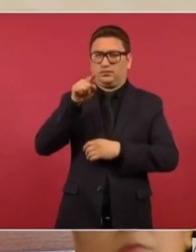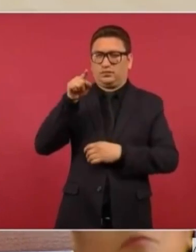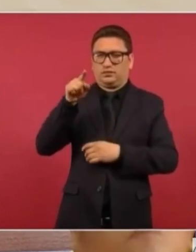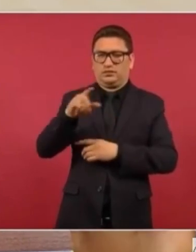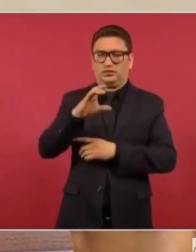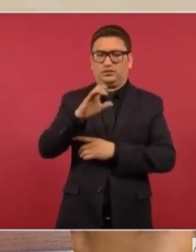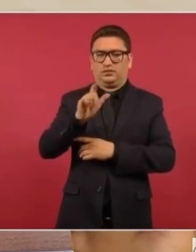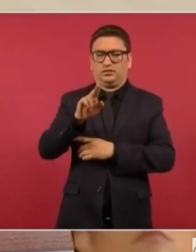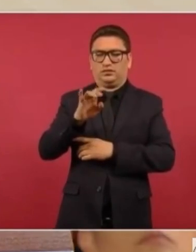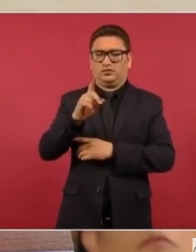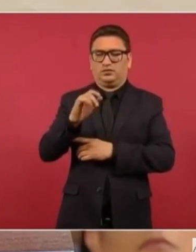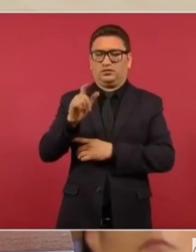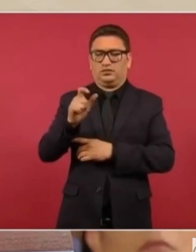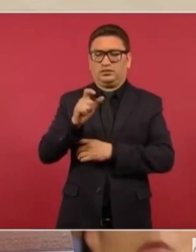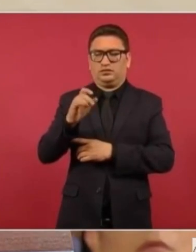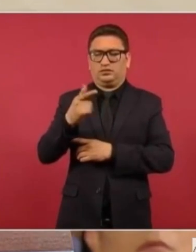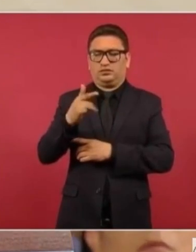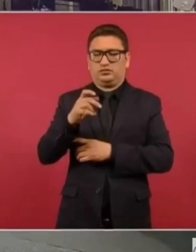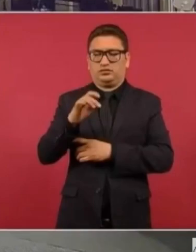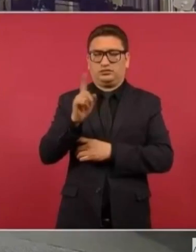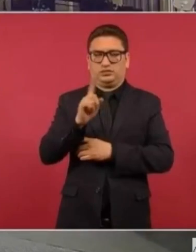X González.